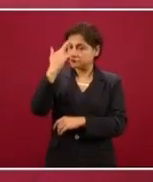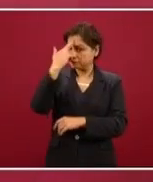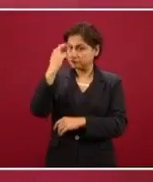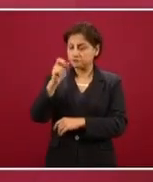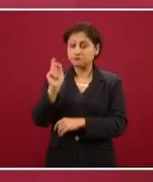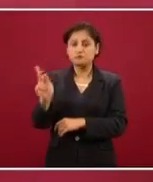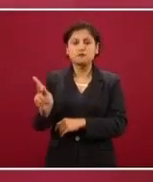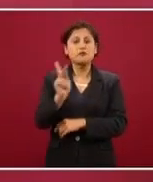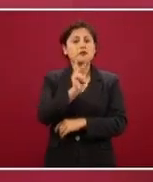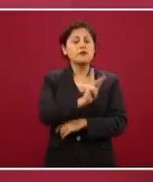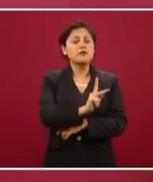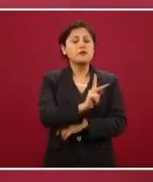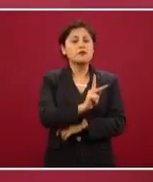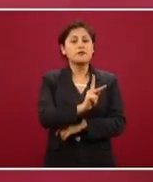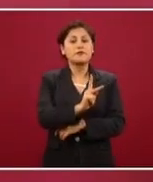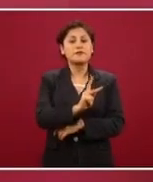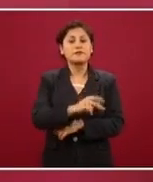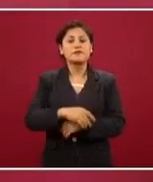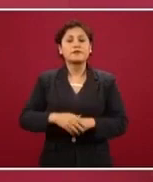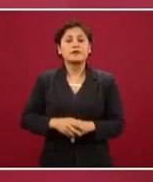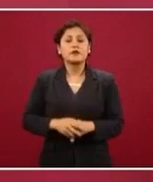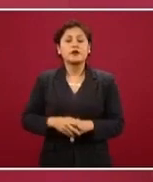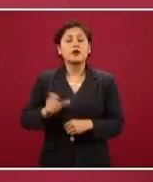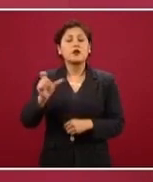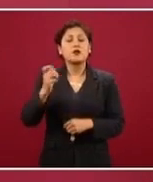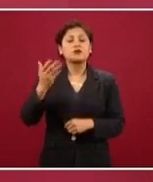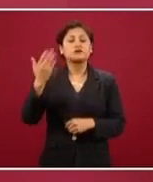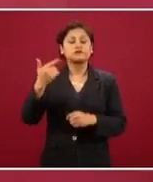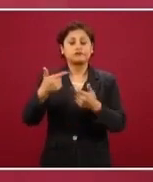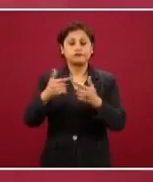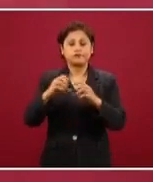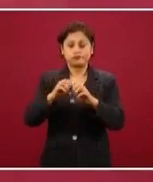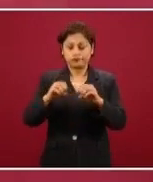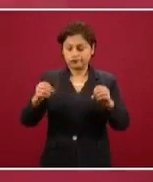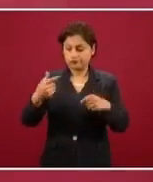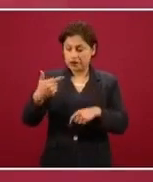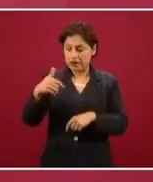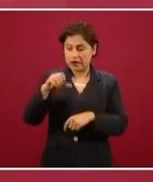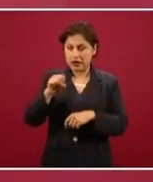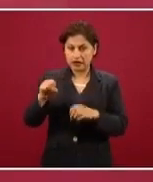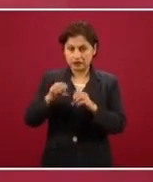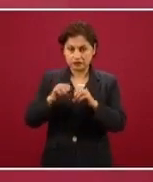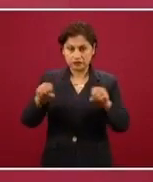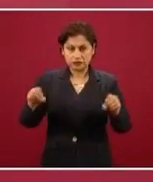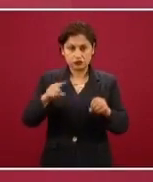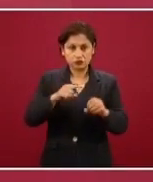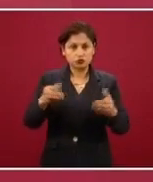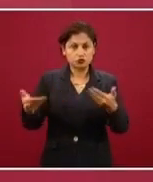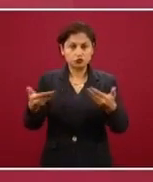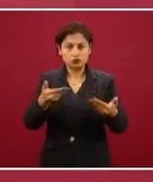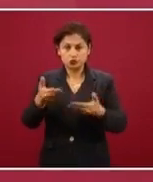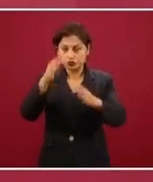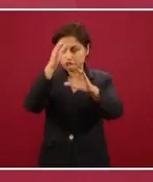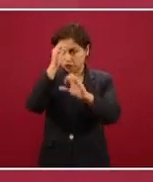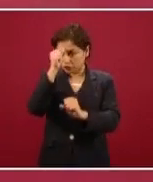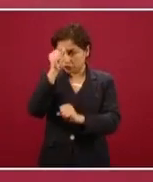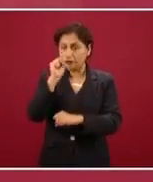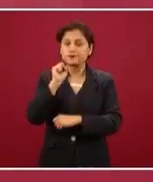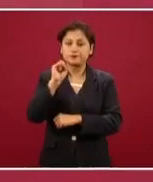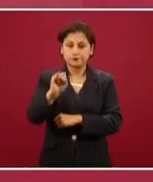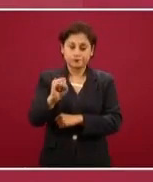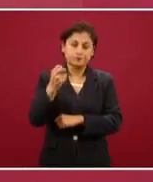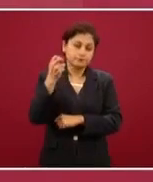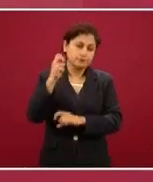de los gasoductos, en todos los casos, también en